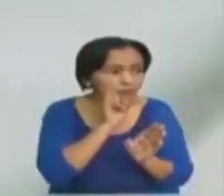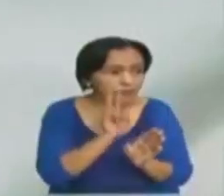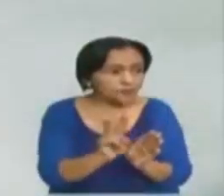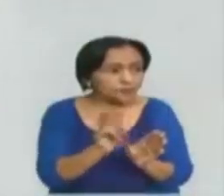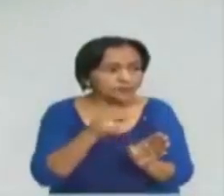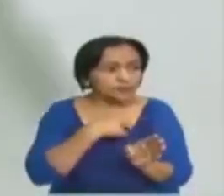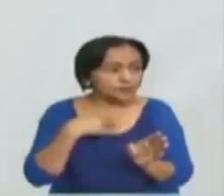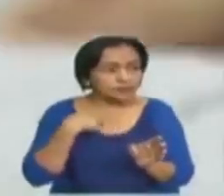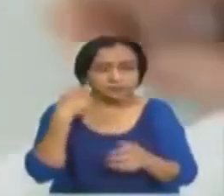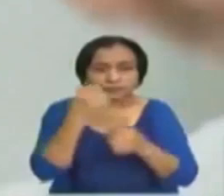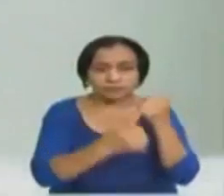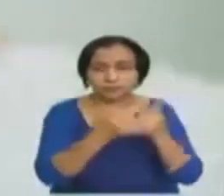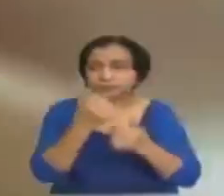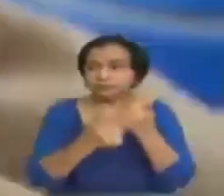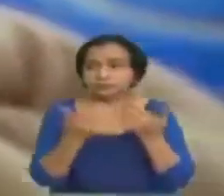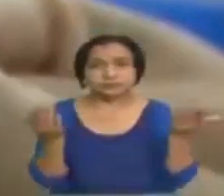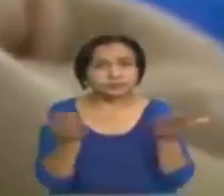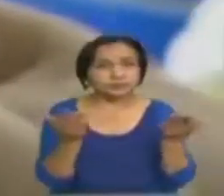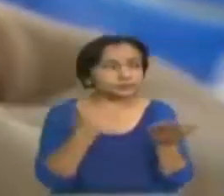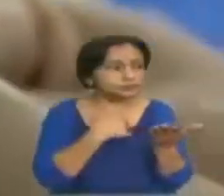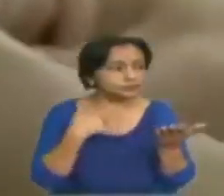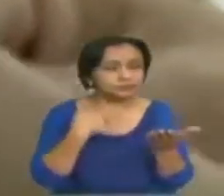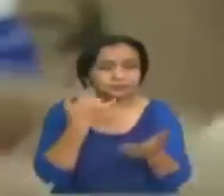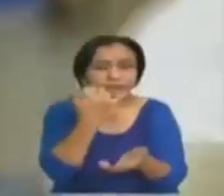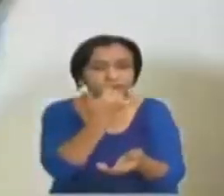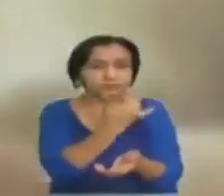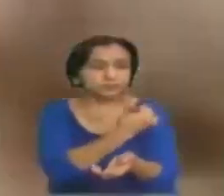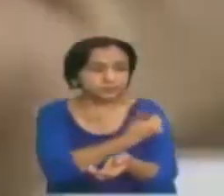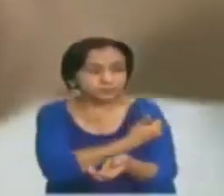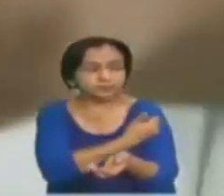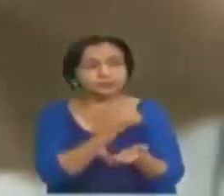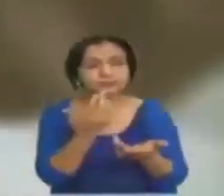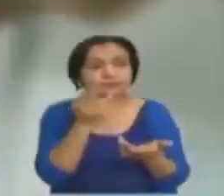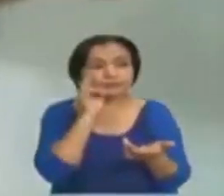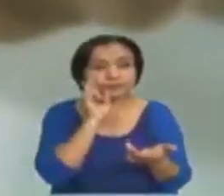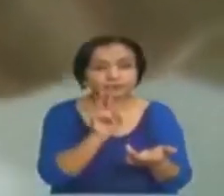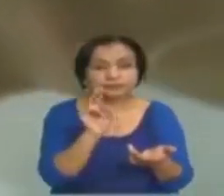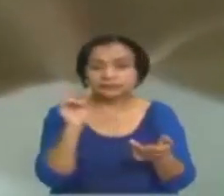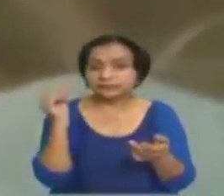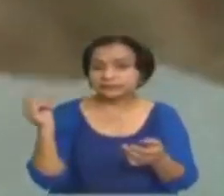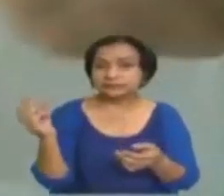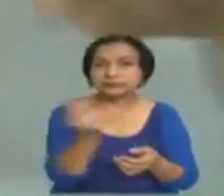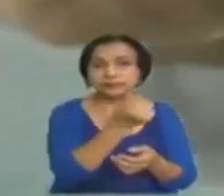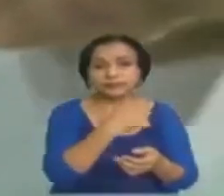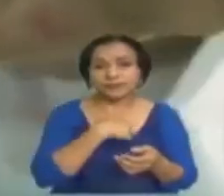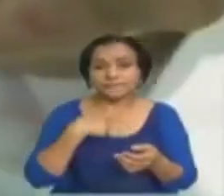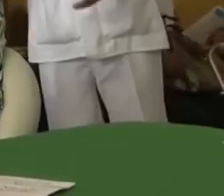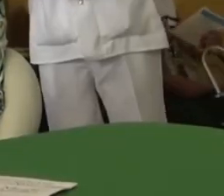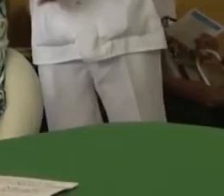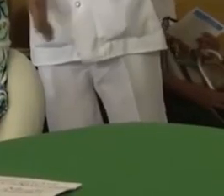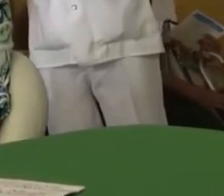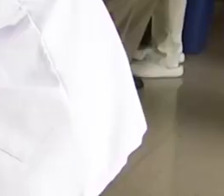612.799 dosis fueron inoculadas, de las cuales 200.770 correspondían a la finalización del esquema